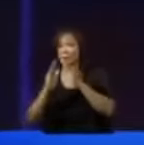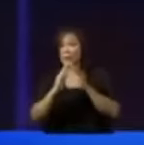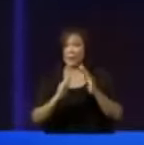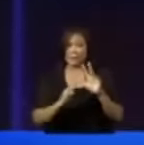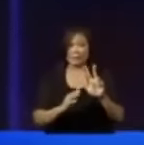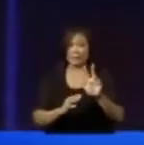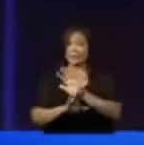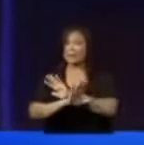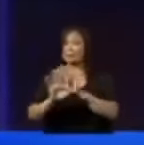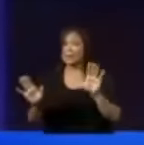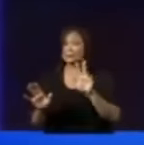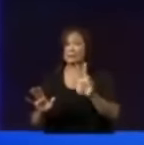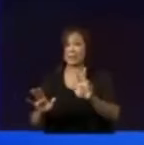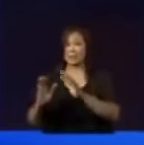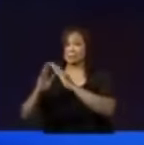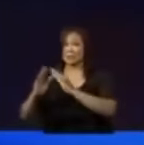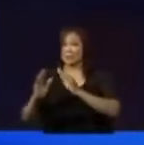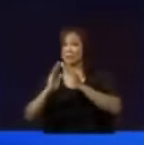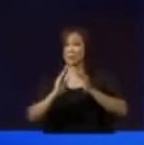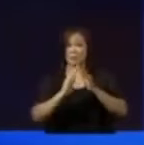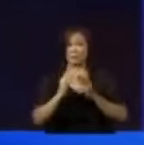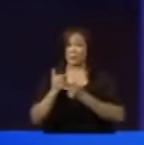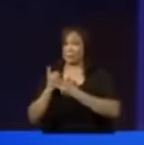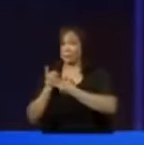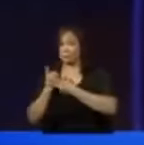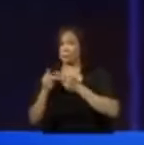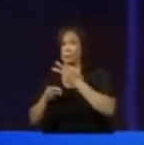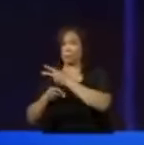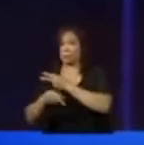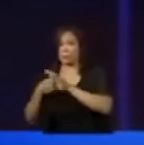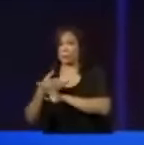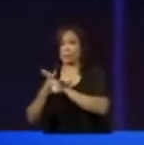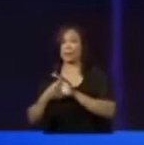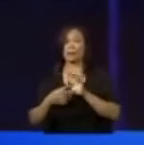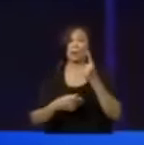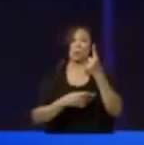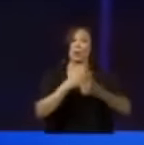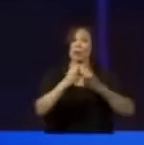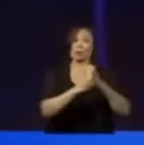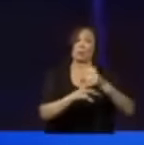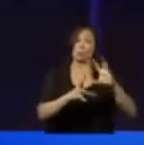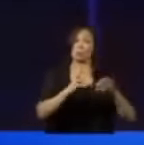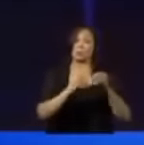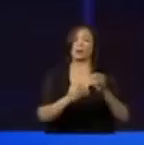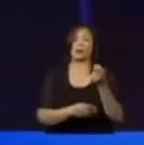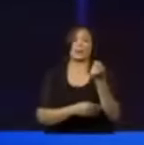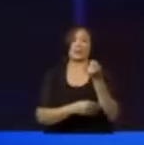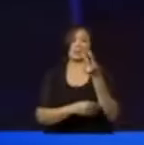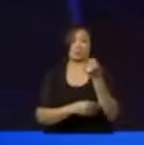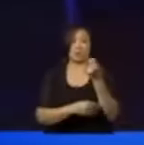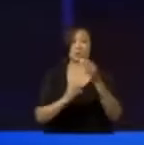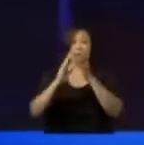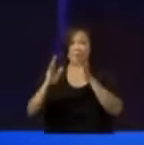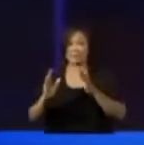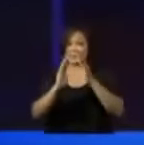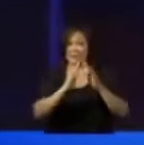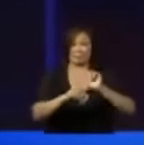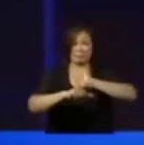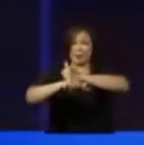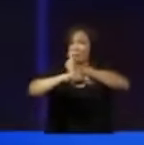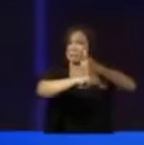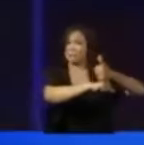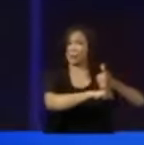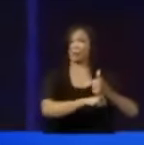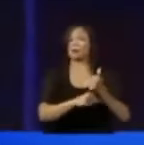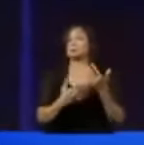se construyó uno solo más. Y nosotros, en un año de llegar al gobierno, construimos 12 casas de acogida. Y